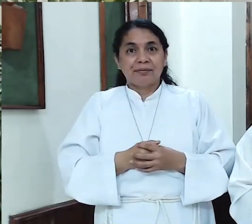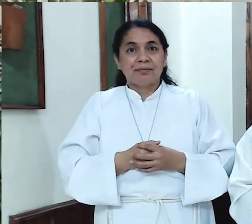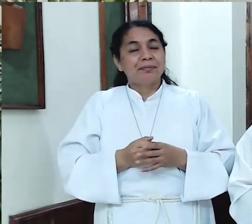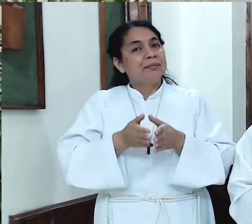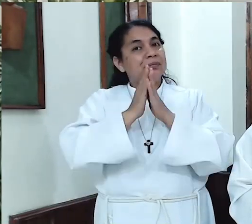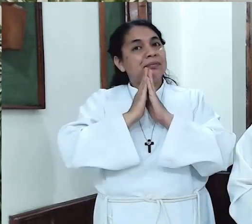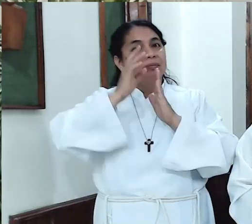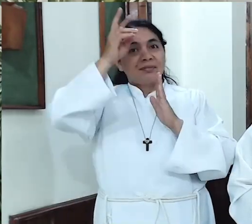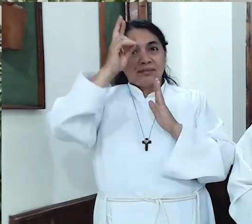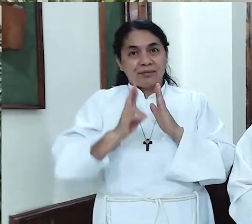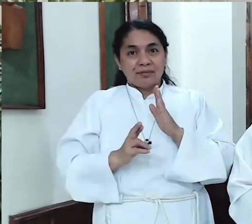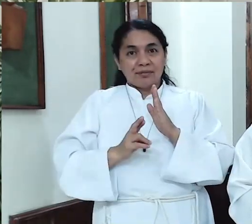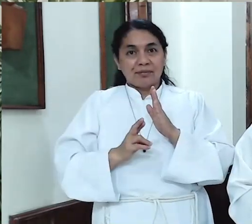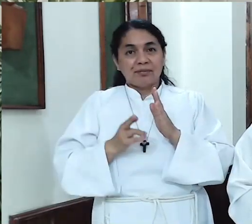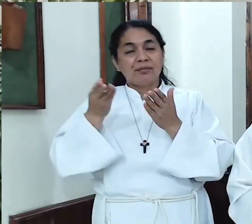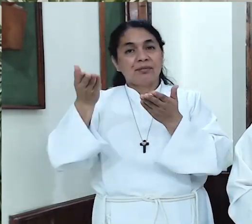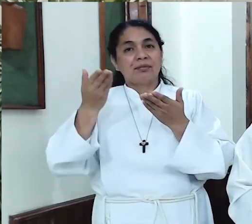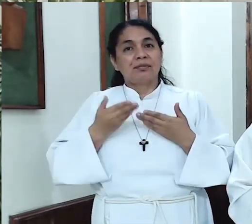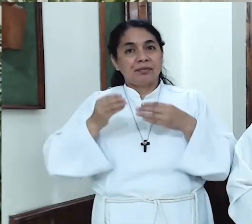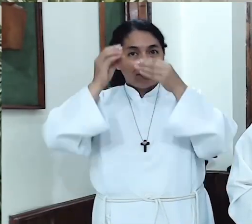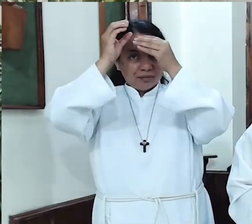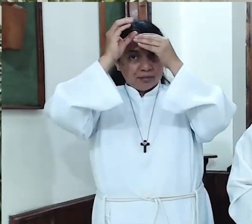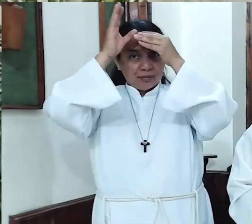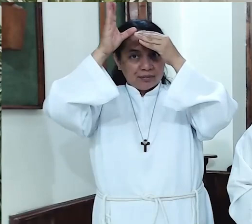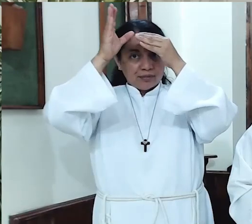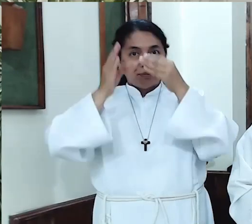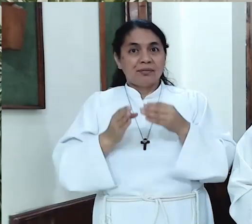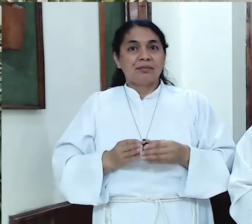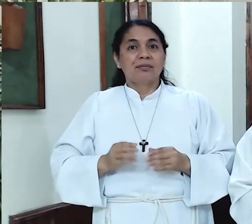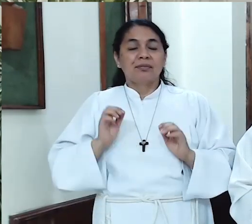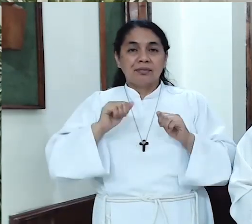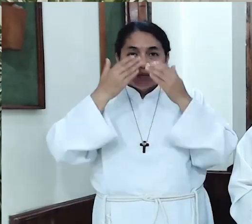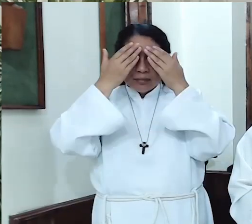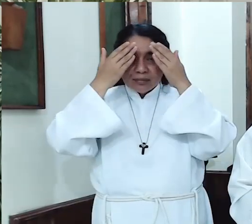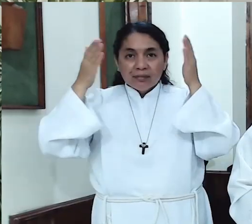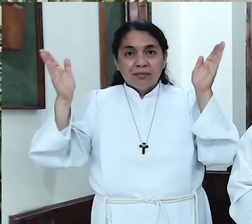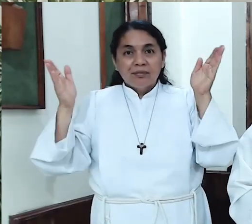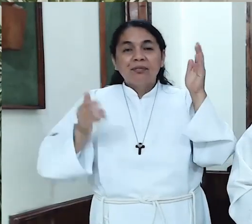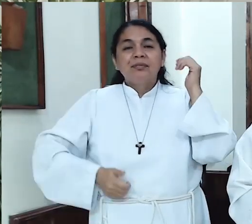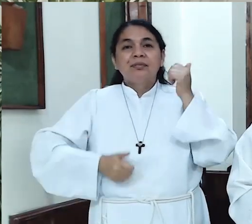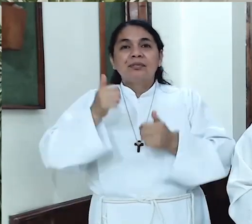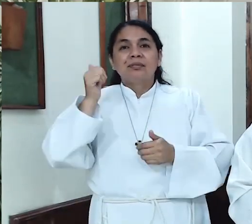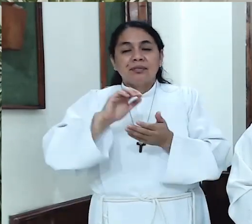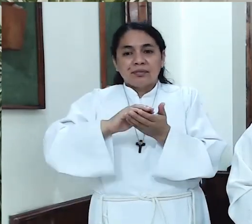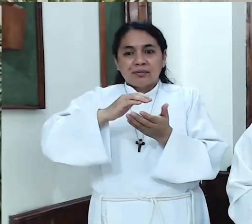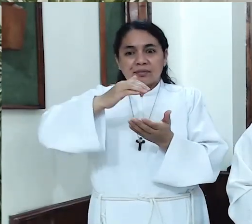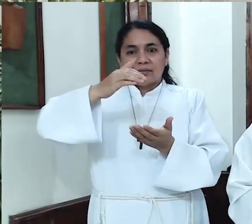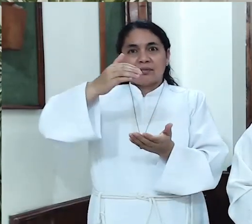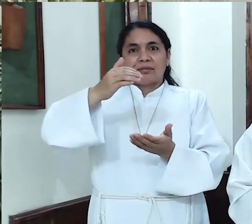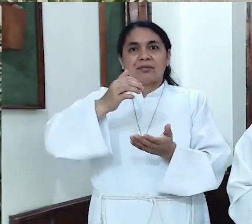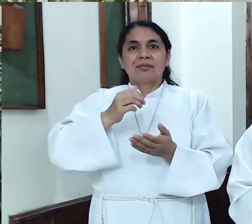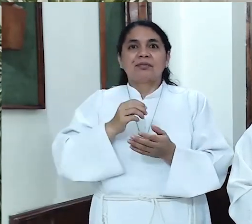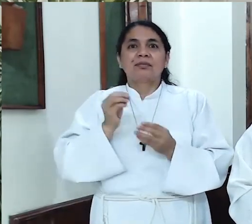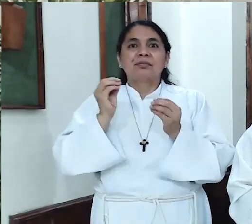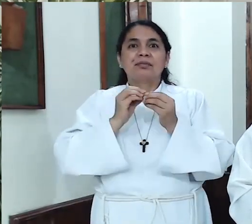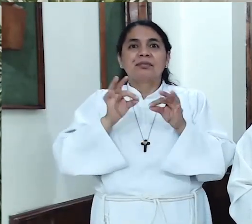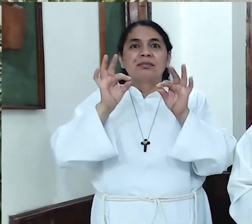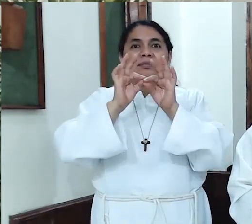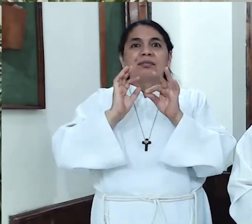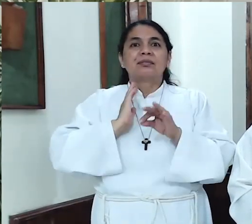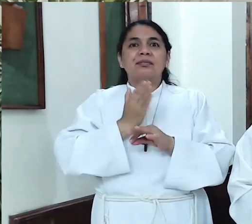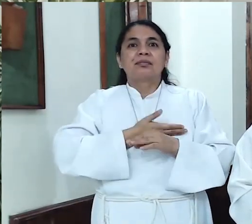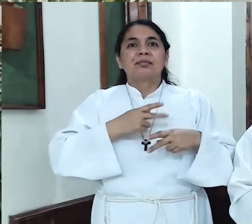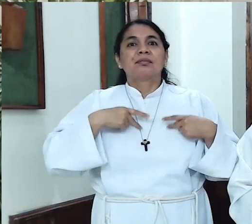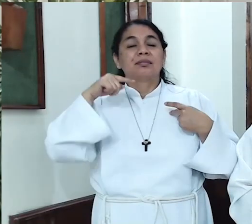pedir al Señor que nos dé la sabiduría para descubrir cuál es el tesoro de nuestra vida, porque ahí